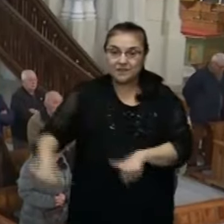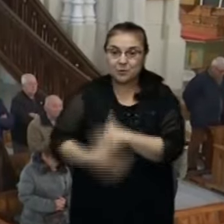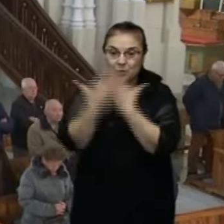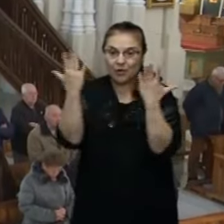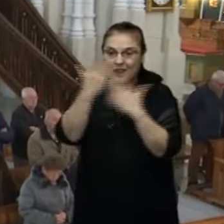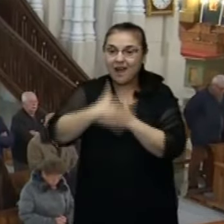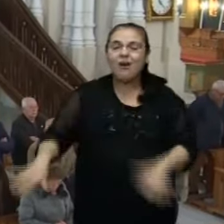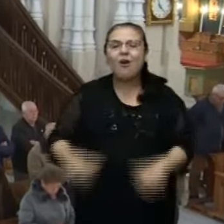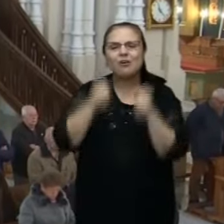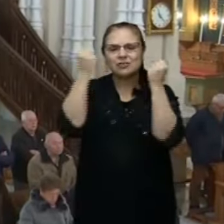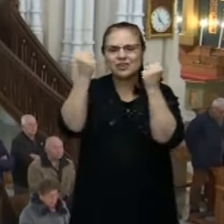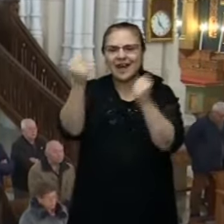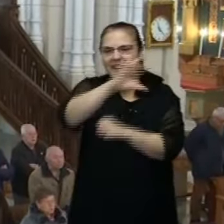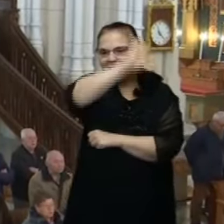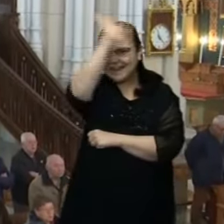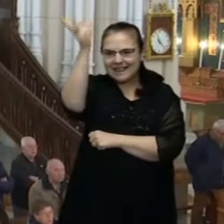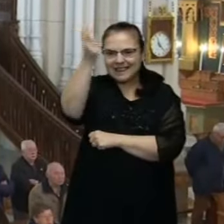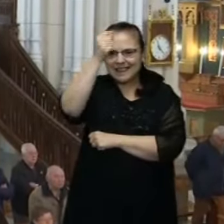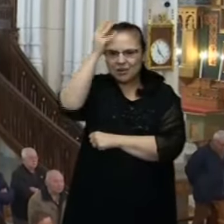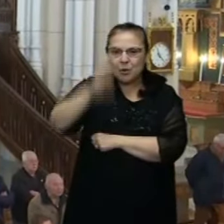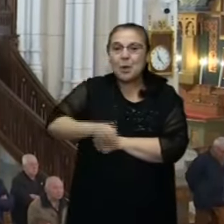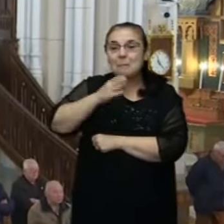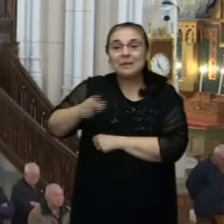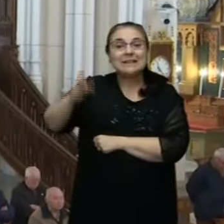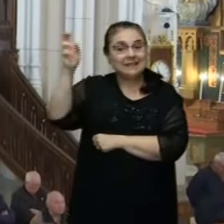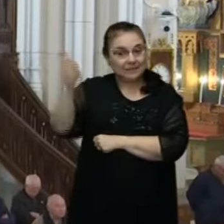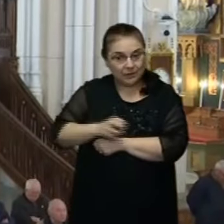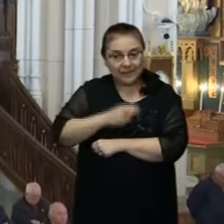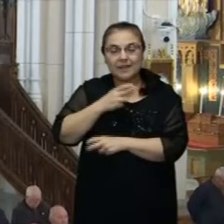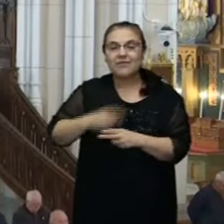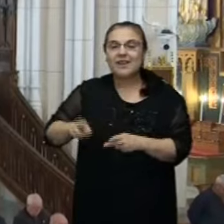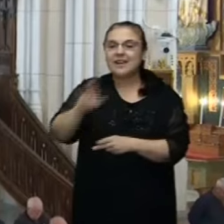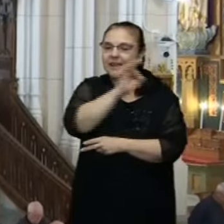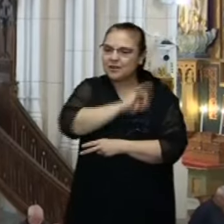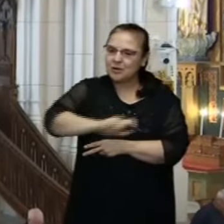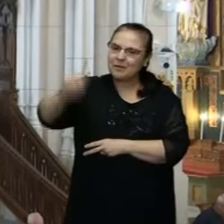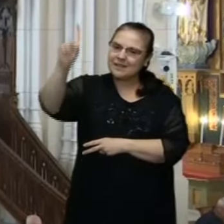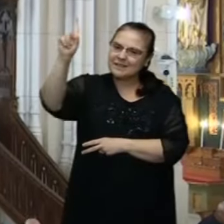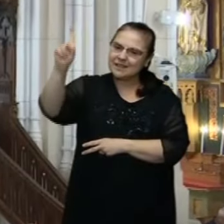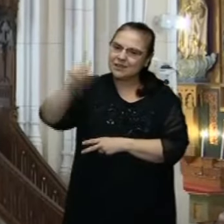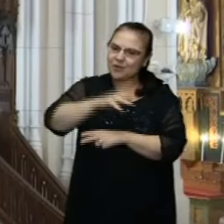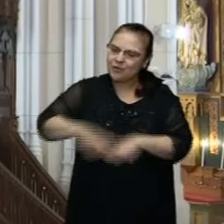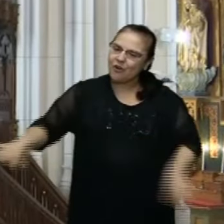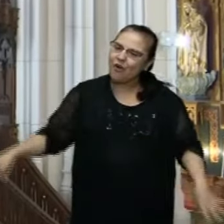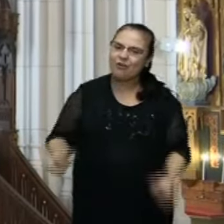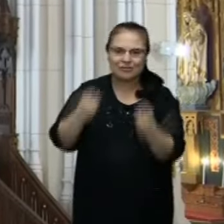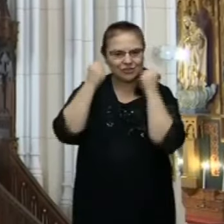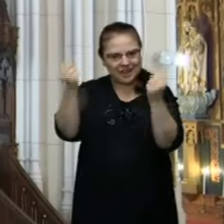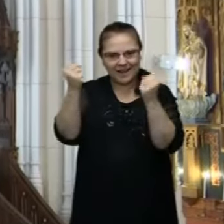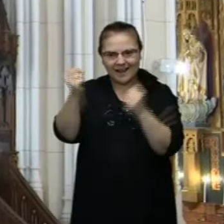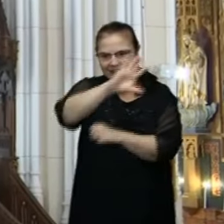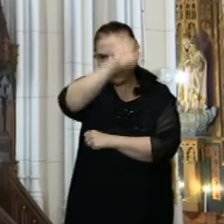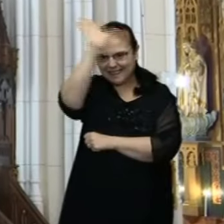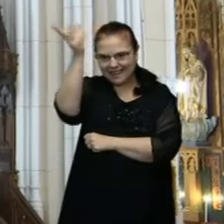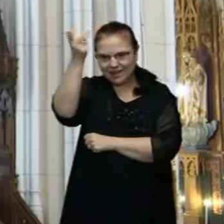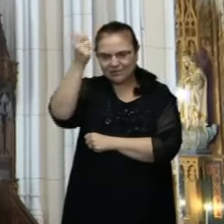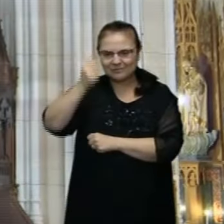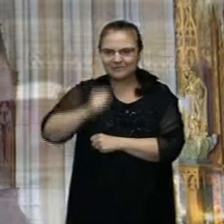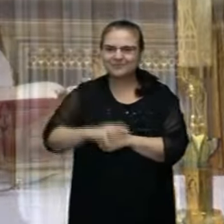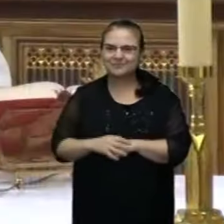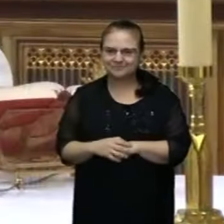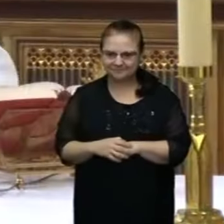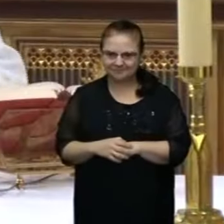la tierra de tu gloria. Hosana en el cielo. Bendito el que viene en nombre del Señor. Hosana en el